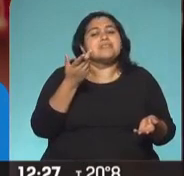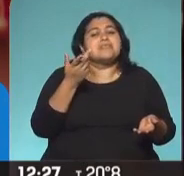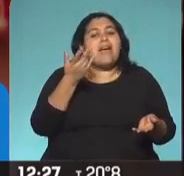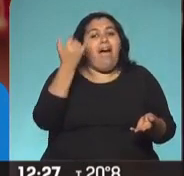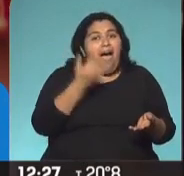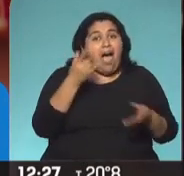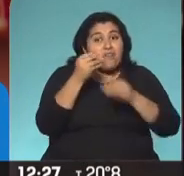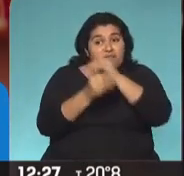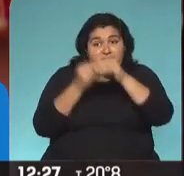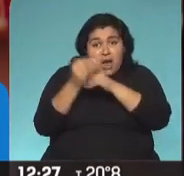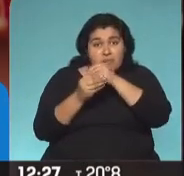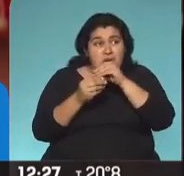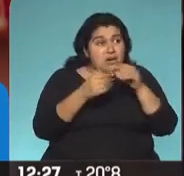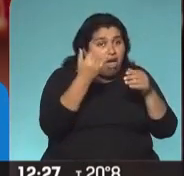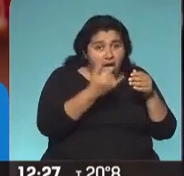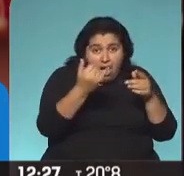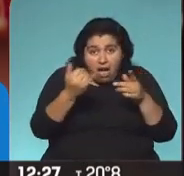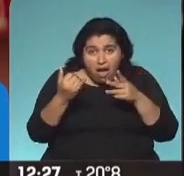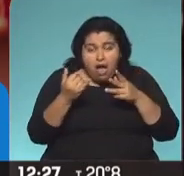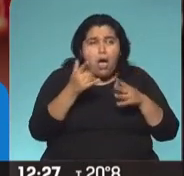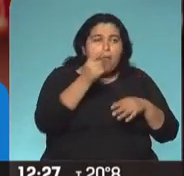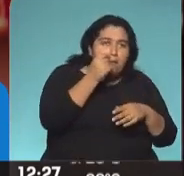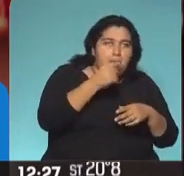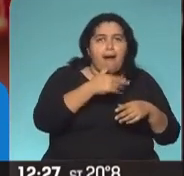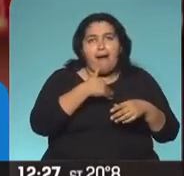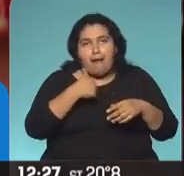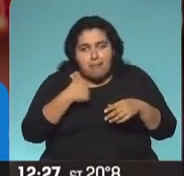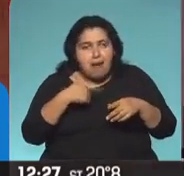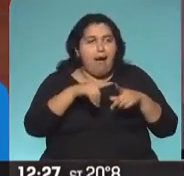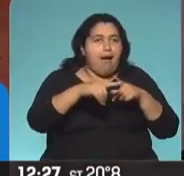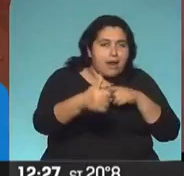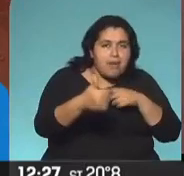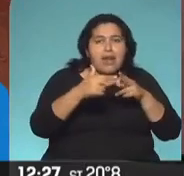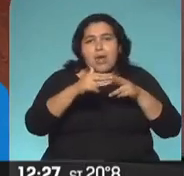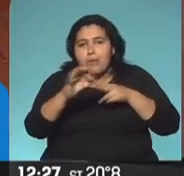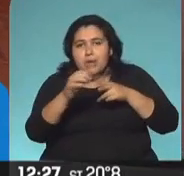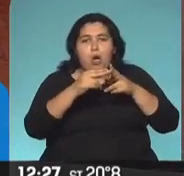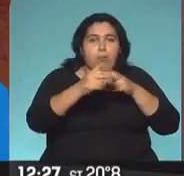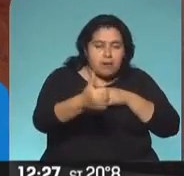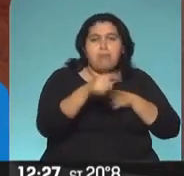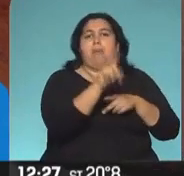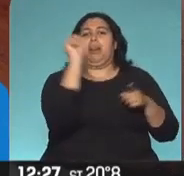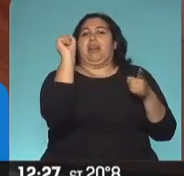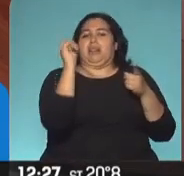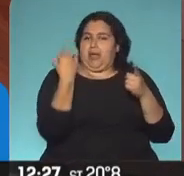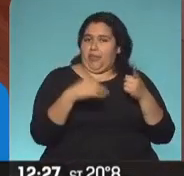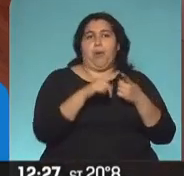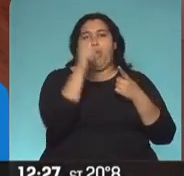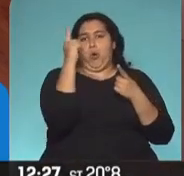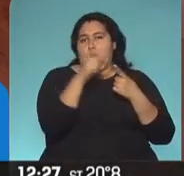antecedentes familiares de diabetes padres hermanos tíos primos ese ya es un dato para tener en cuenta